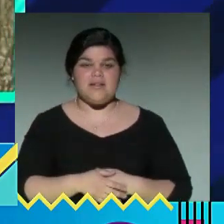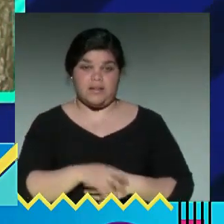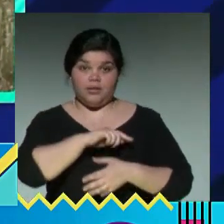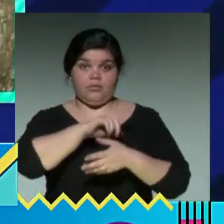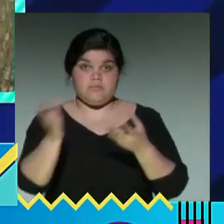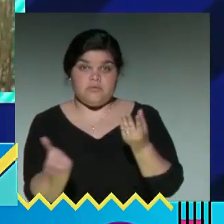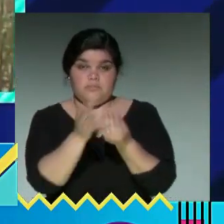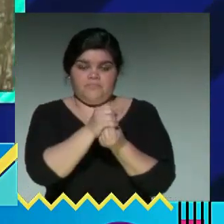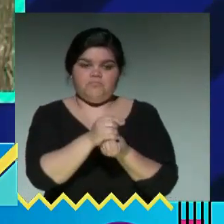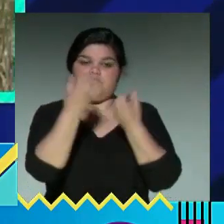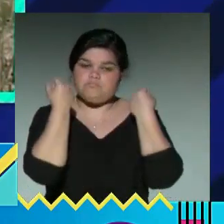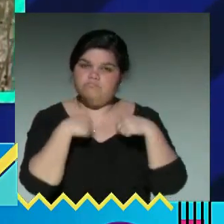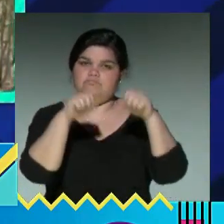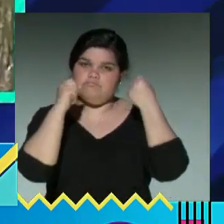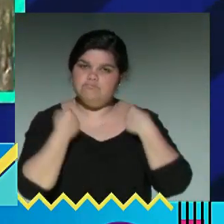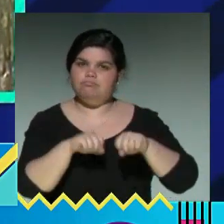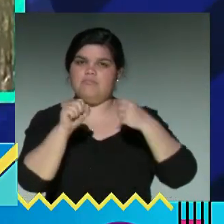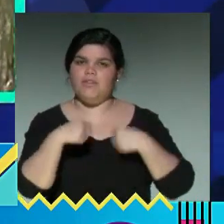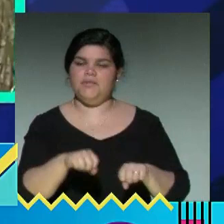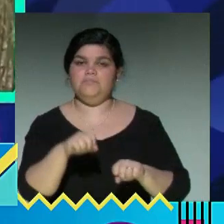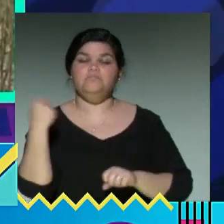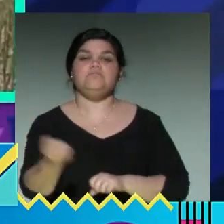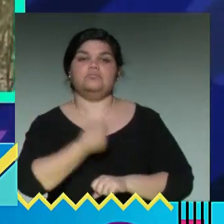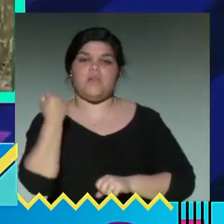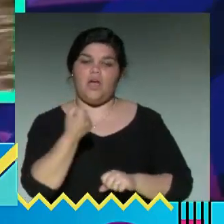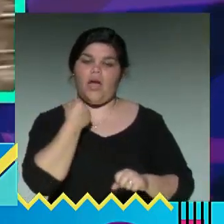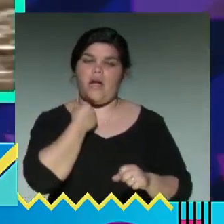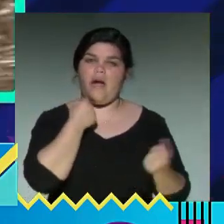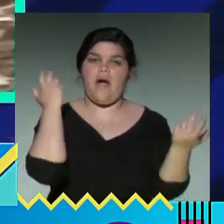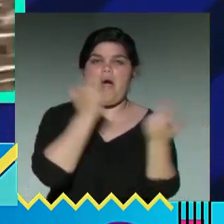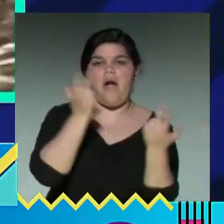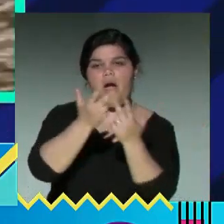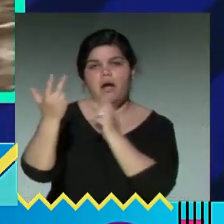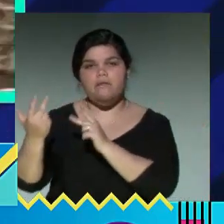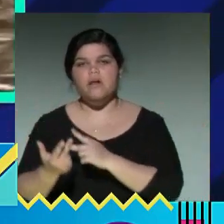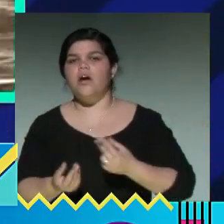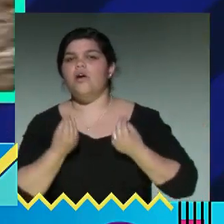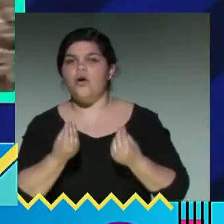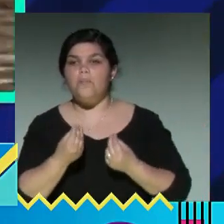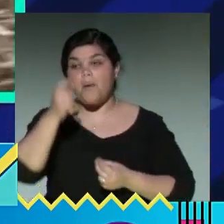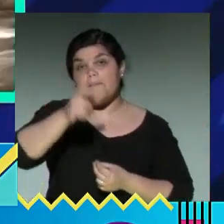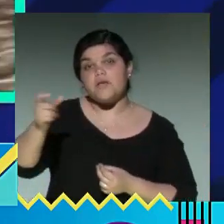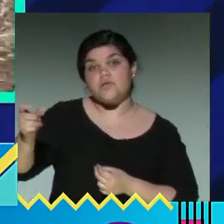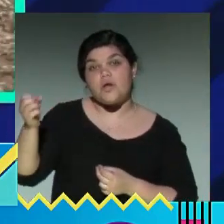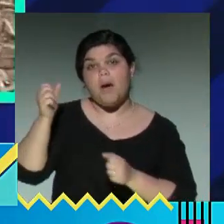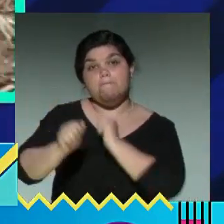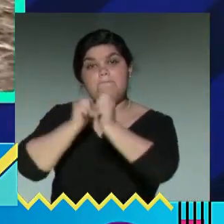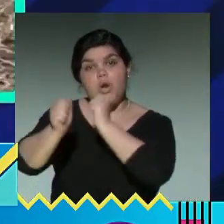ejercicio en la práctica poder dialogar no solamente con aquellos productores a los que